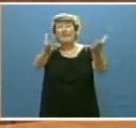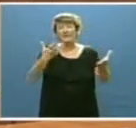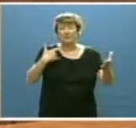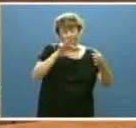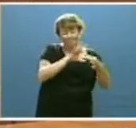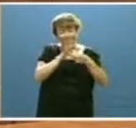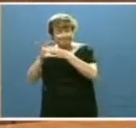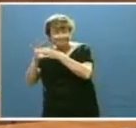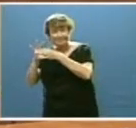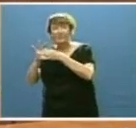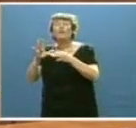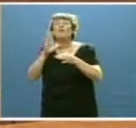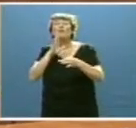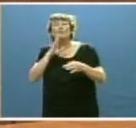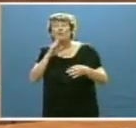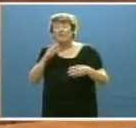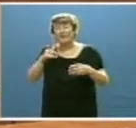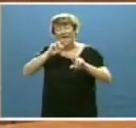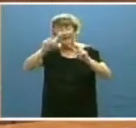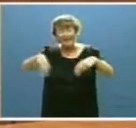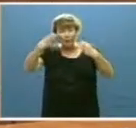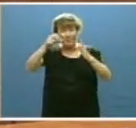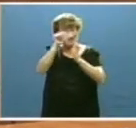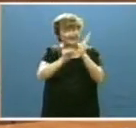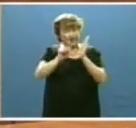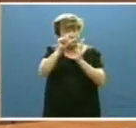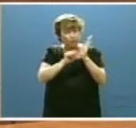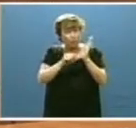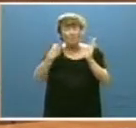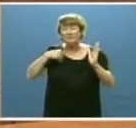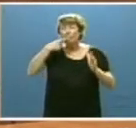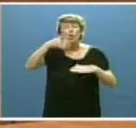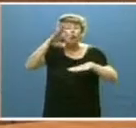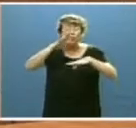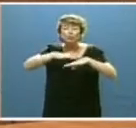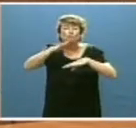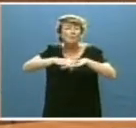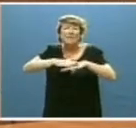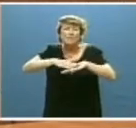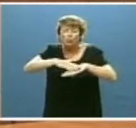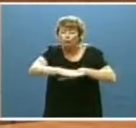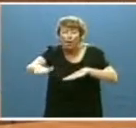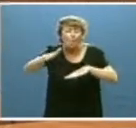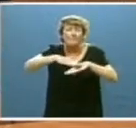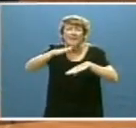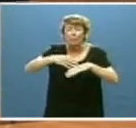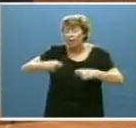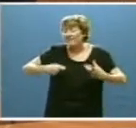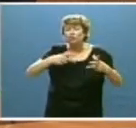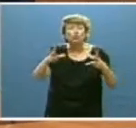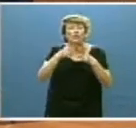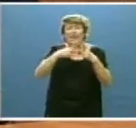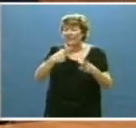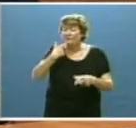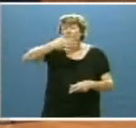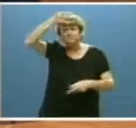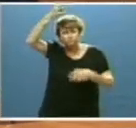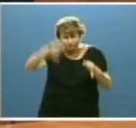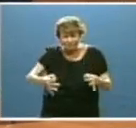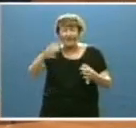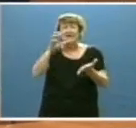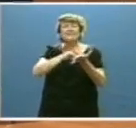en el marco de la anunciada reforma del estatuto ese suelo mínimo de gasto social que garantice que en castilla y león'